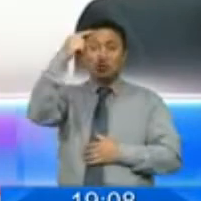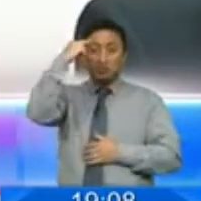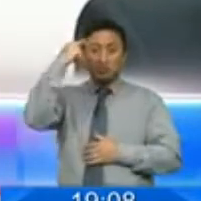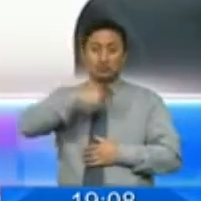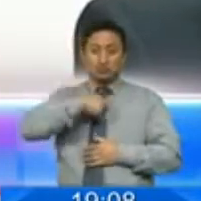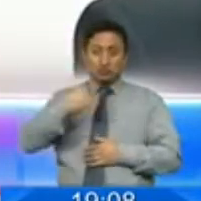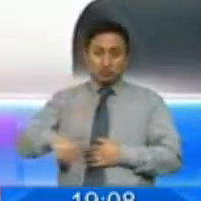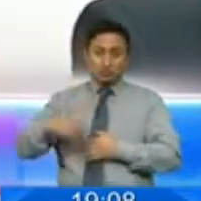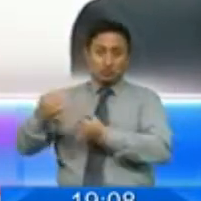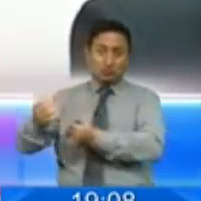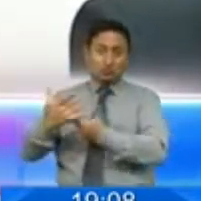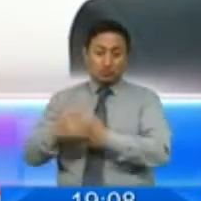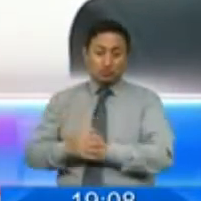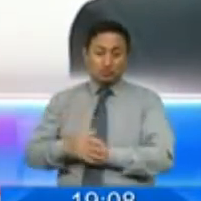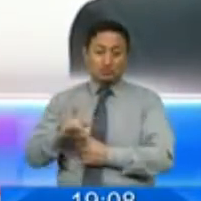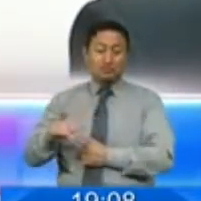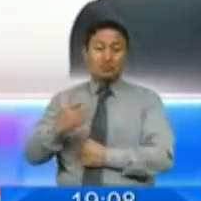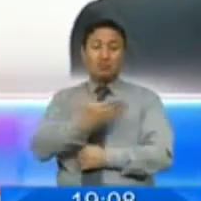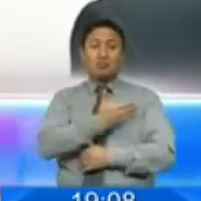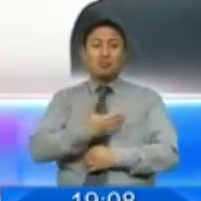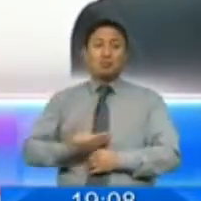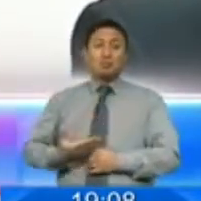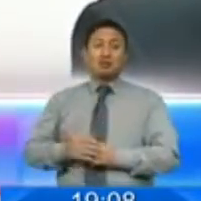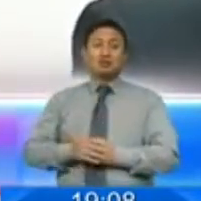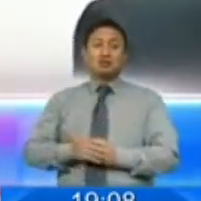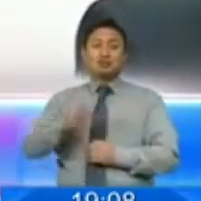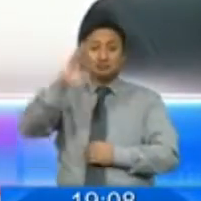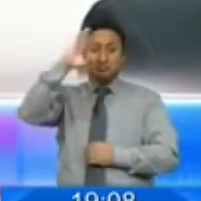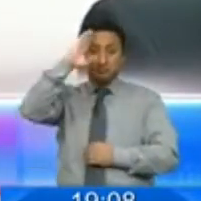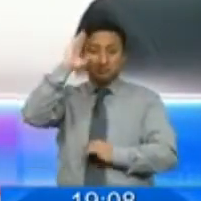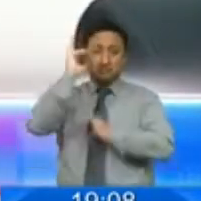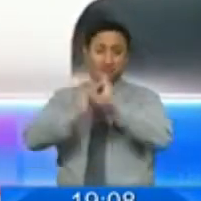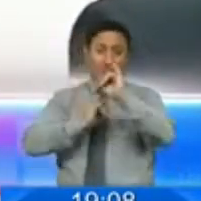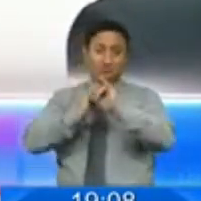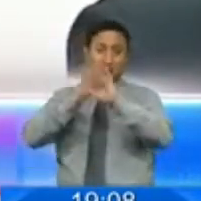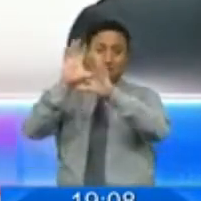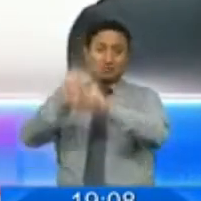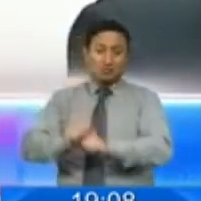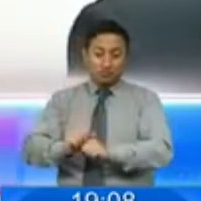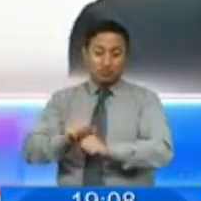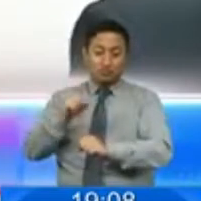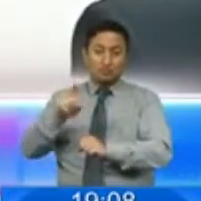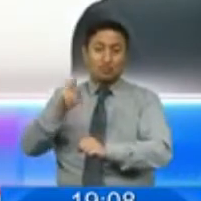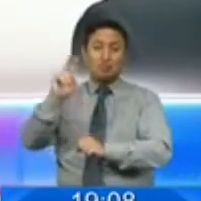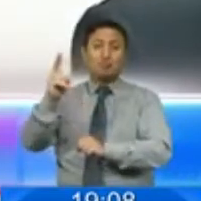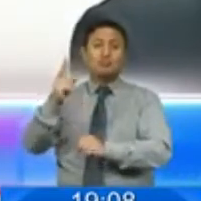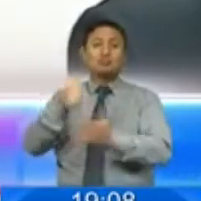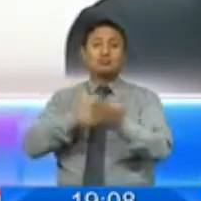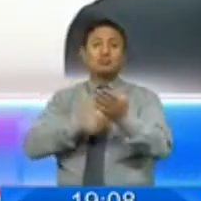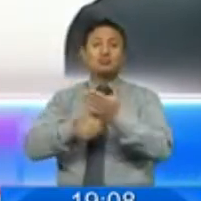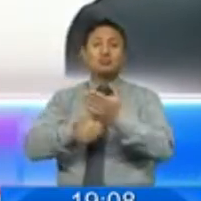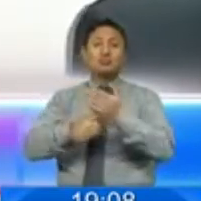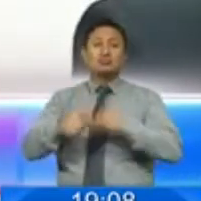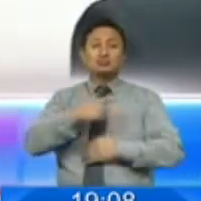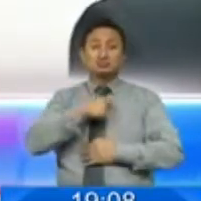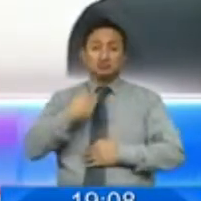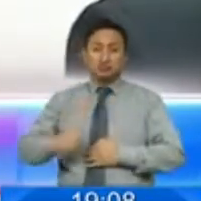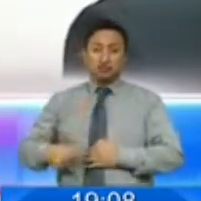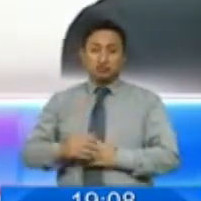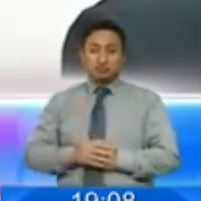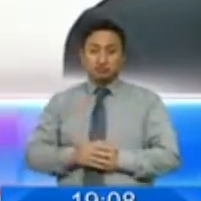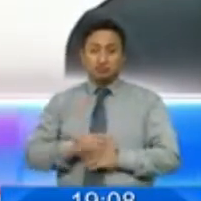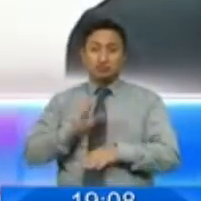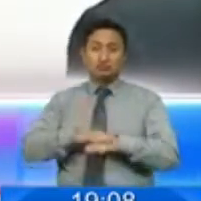informó de la detención del presidente de Interpol, que a su vez era el viceministro chino de Seguridad Pública, por